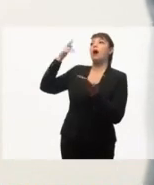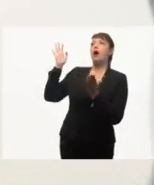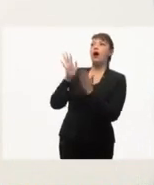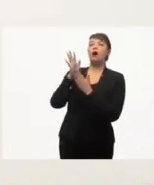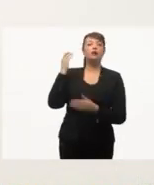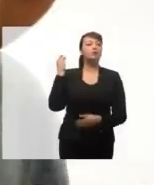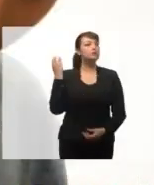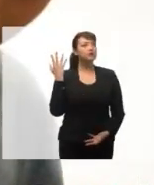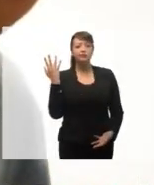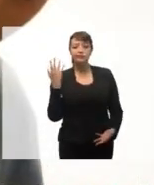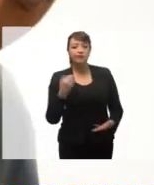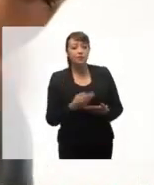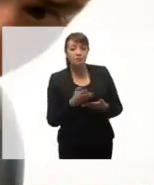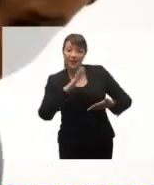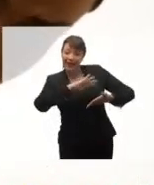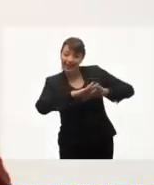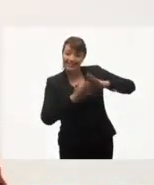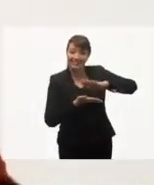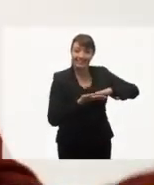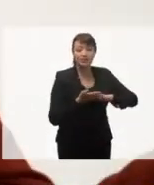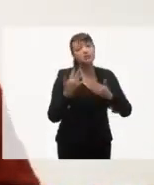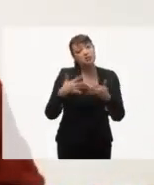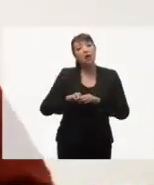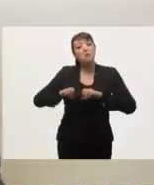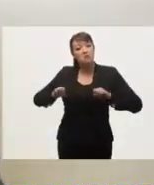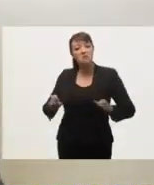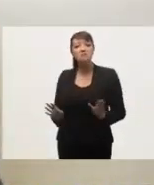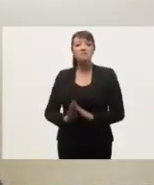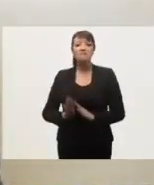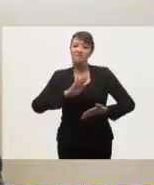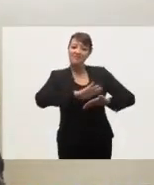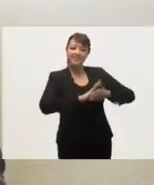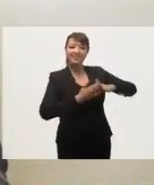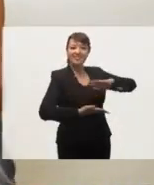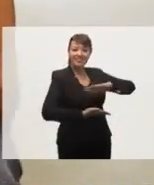bien me paro yo y si lo hacemos así ya